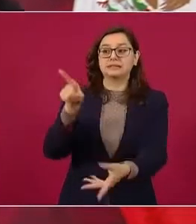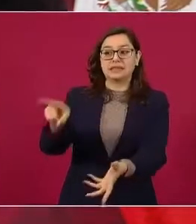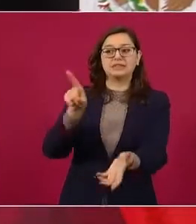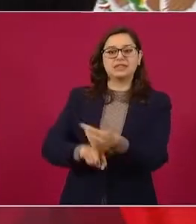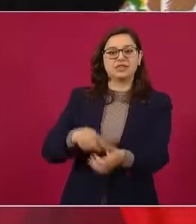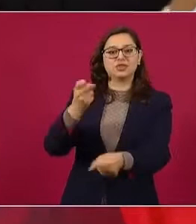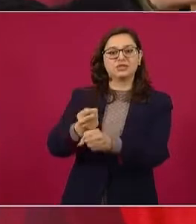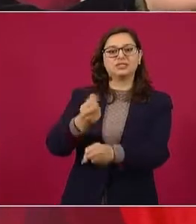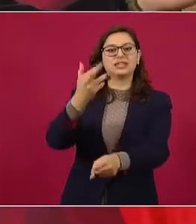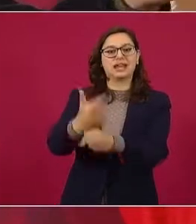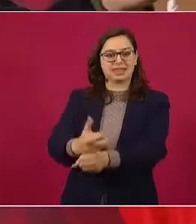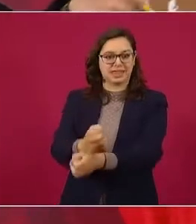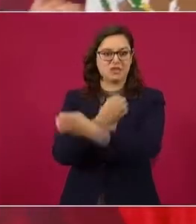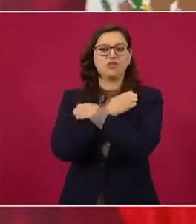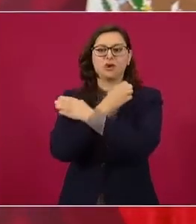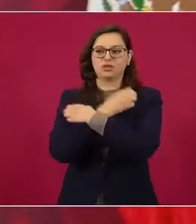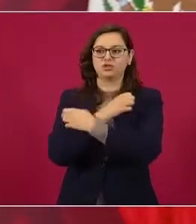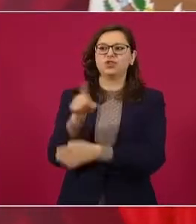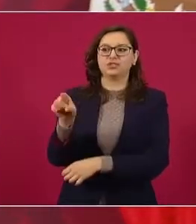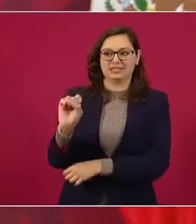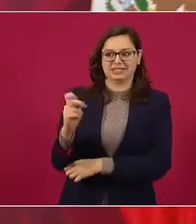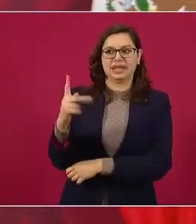el que estaba antes.